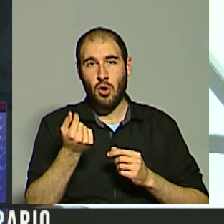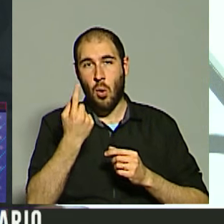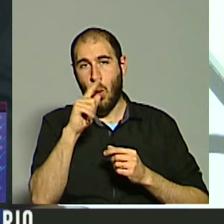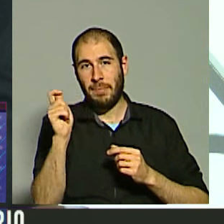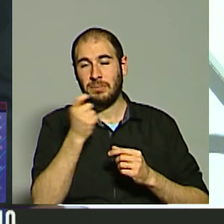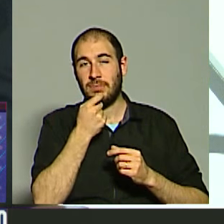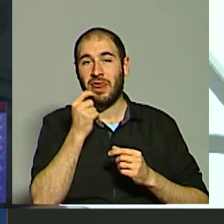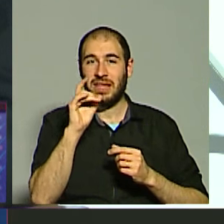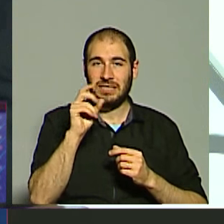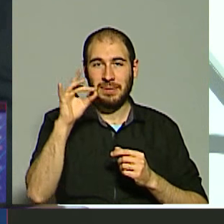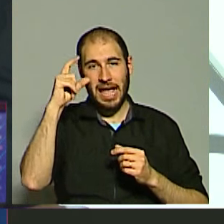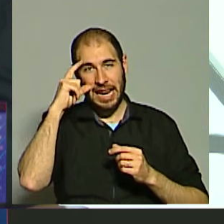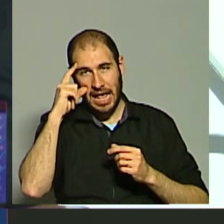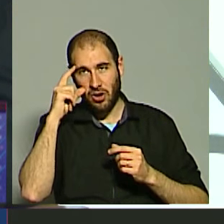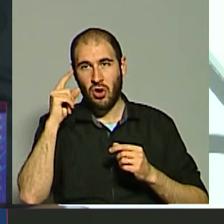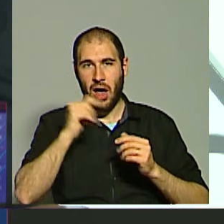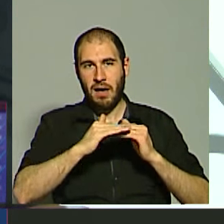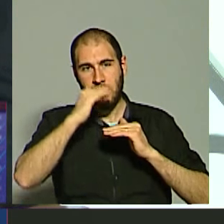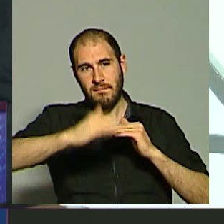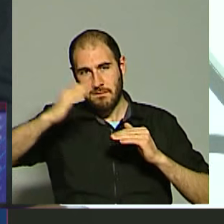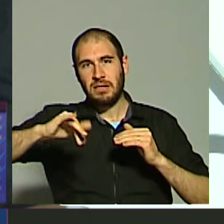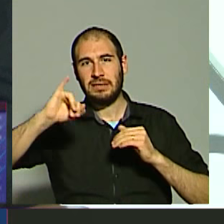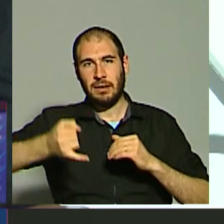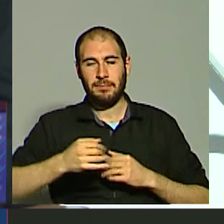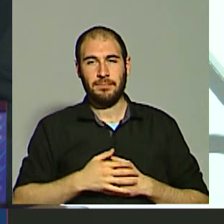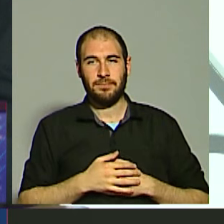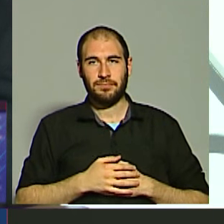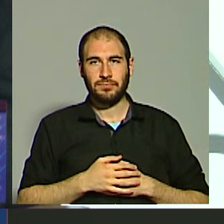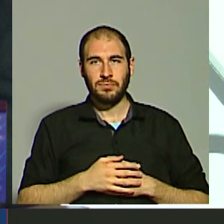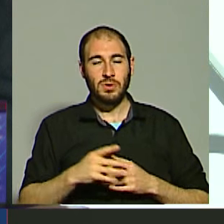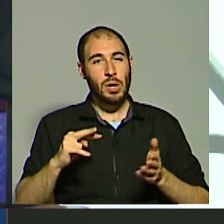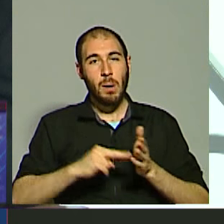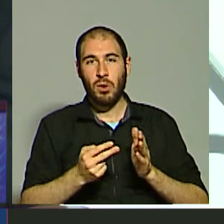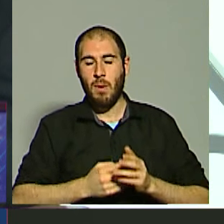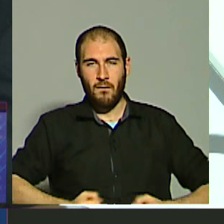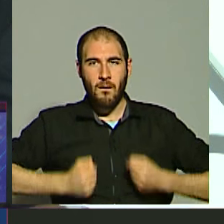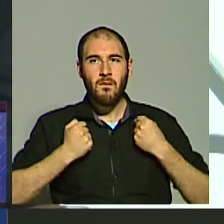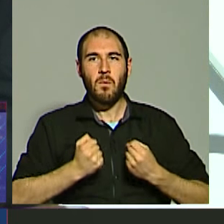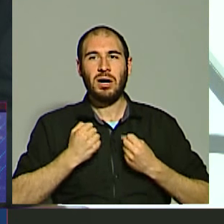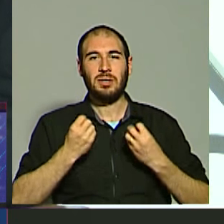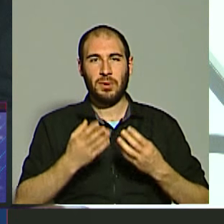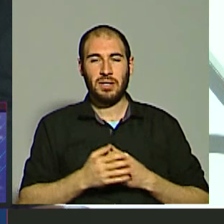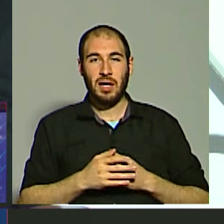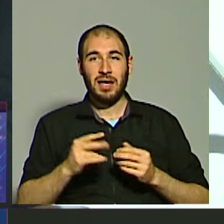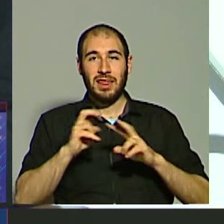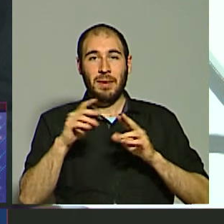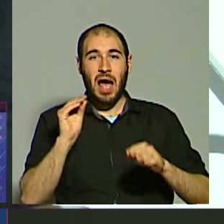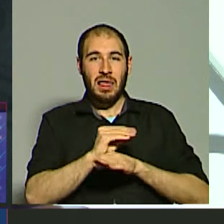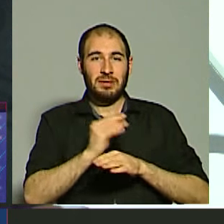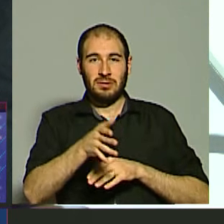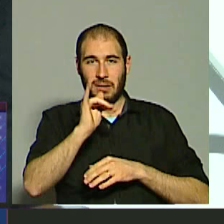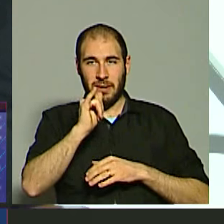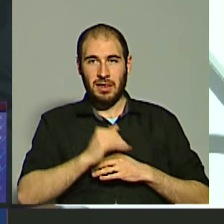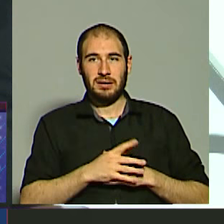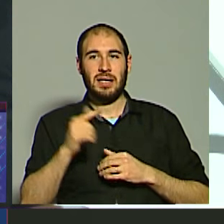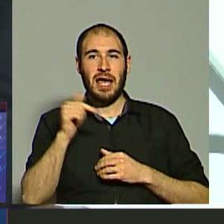como diciembre o enero, que son típicamente estacionales. Tiene un impacto bastante fuerte porque impacta en el rubro alimentos y bebidas,